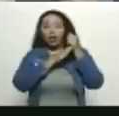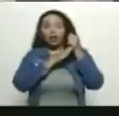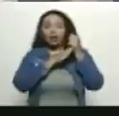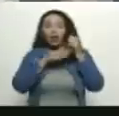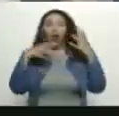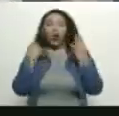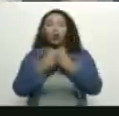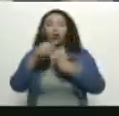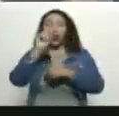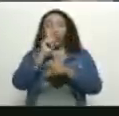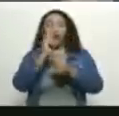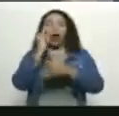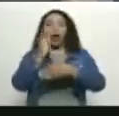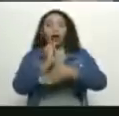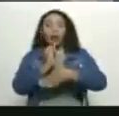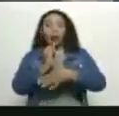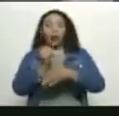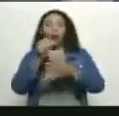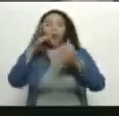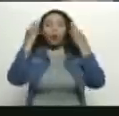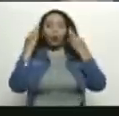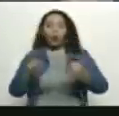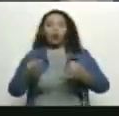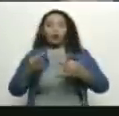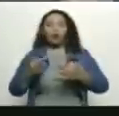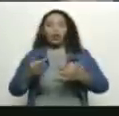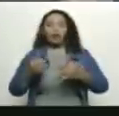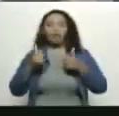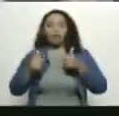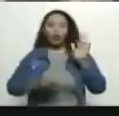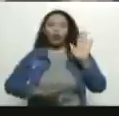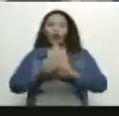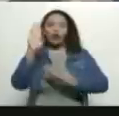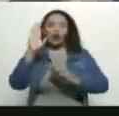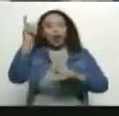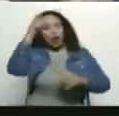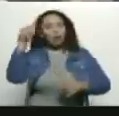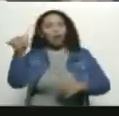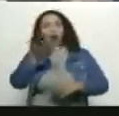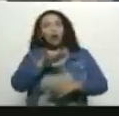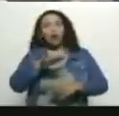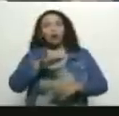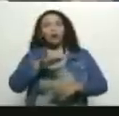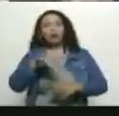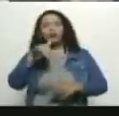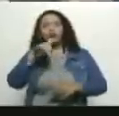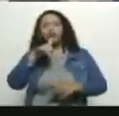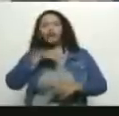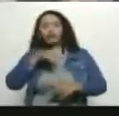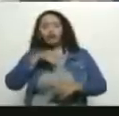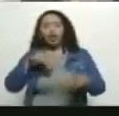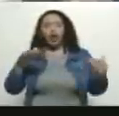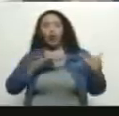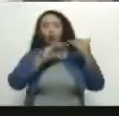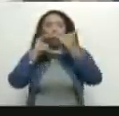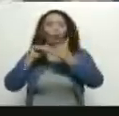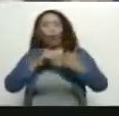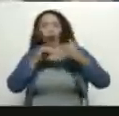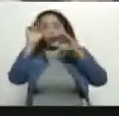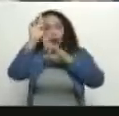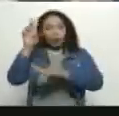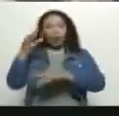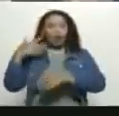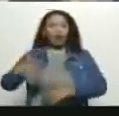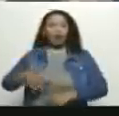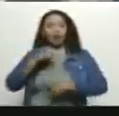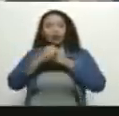por una Iberoamérica justa y sostenible. Justa para nuestros pueblos, sostenible para la igualdad y el respeto al derecho